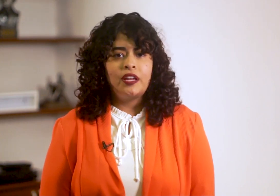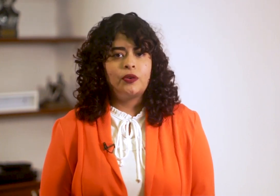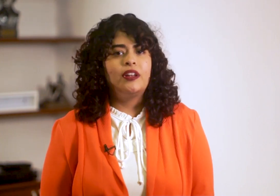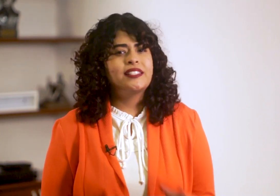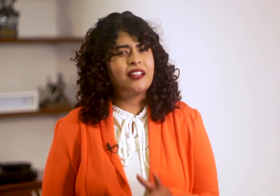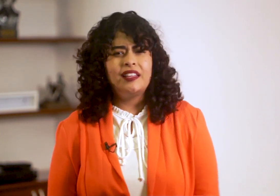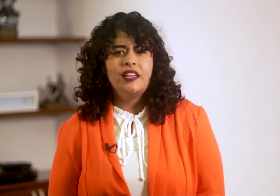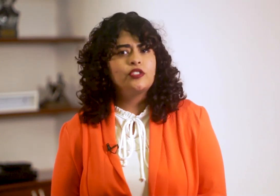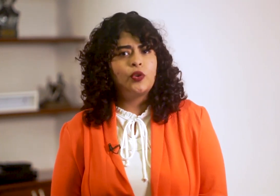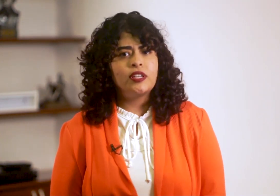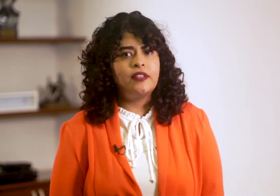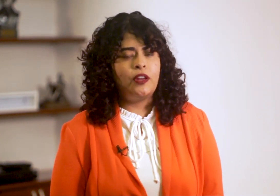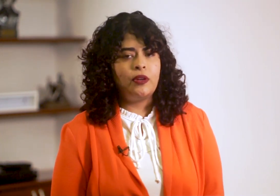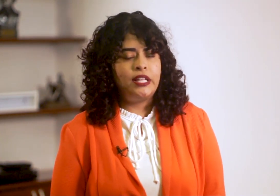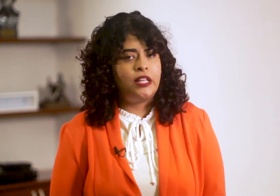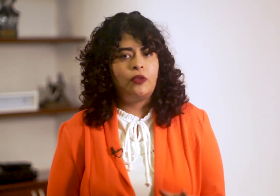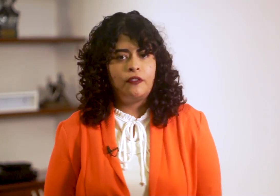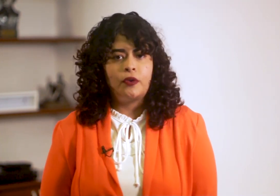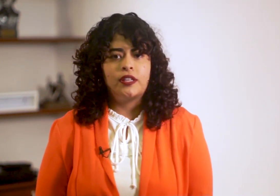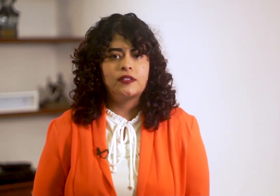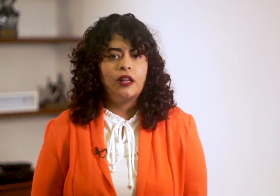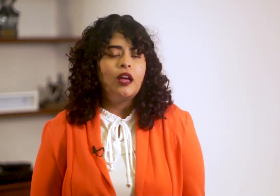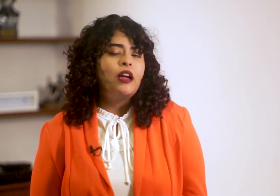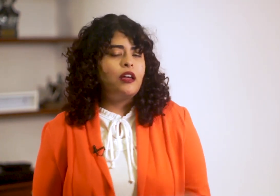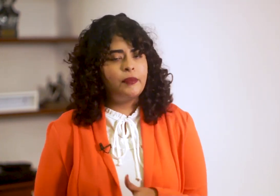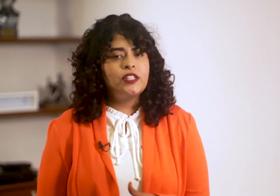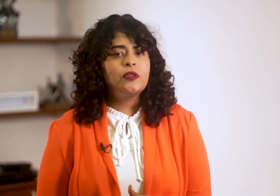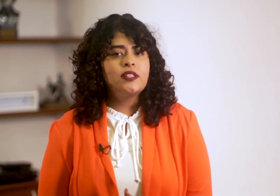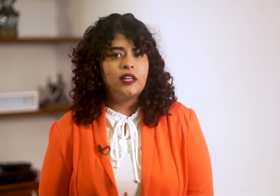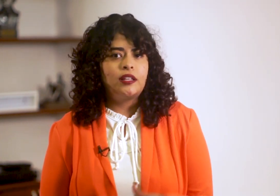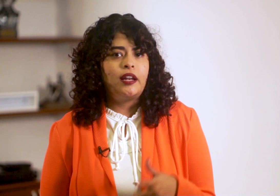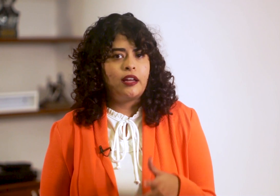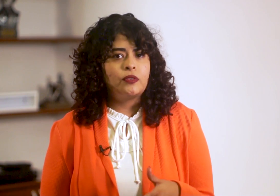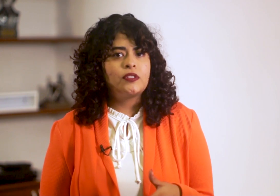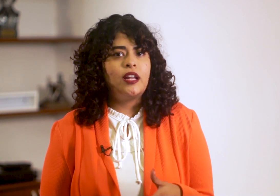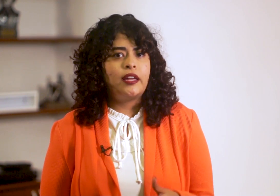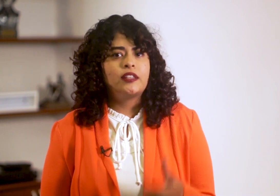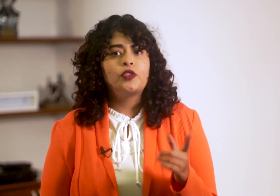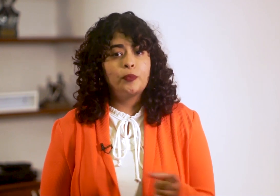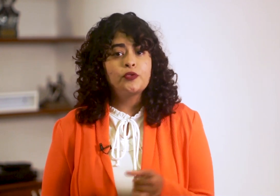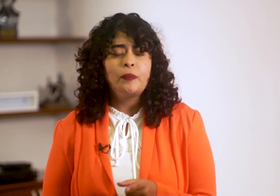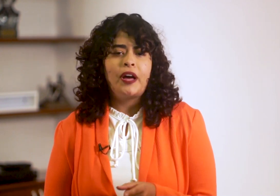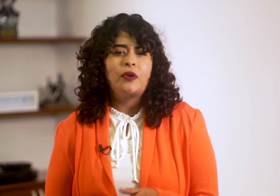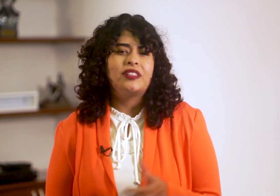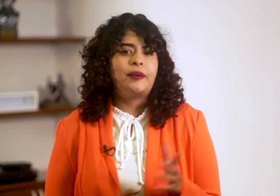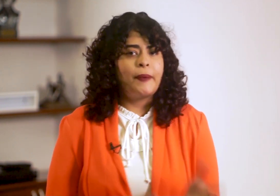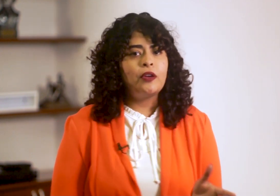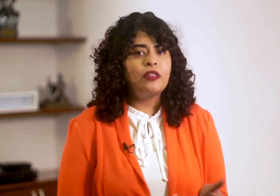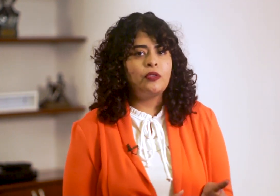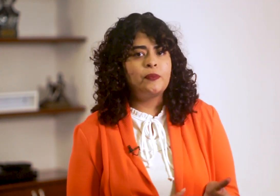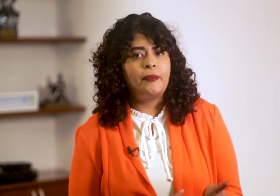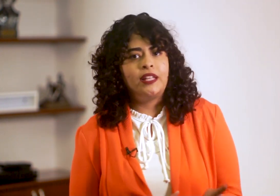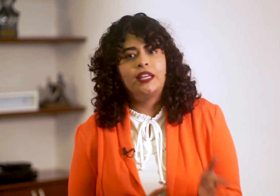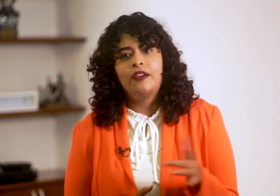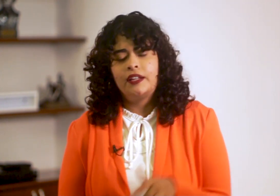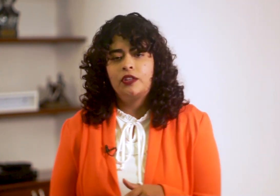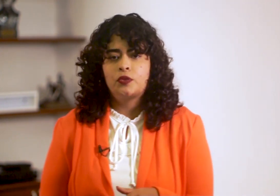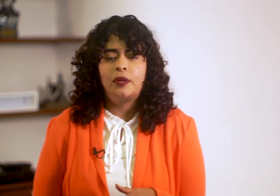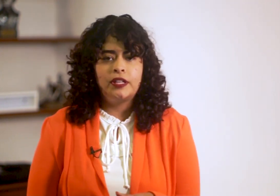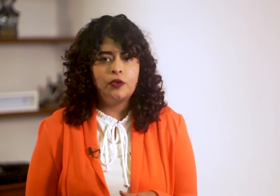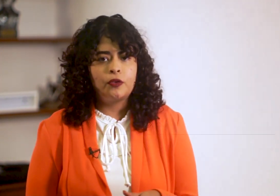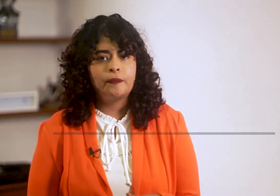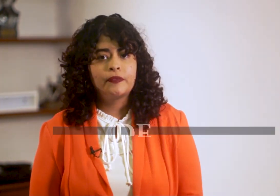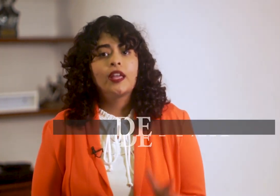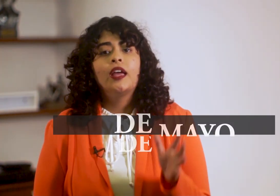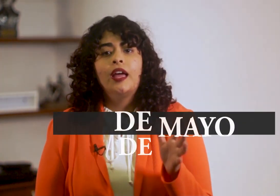Durante casi un año, las alcaldías no recibieron el dinero del FODES. El ministro de Hacienda, Alejandro Zelaya, se opuso al pago entre mayo de 2020 y abril